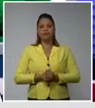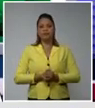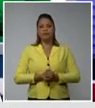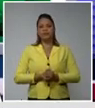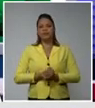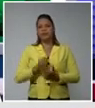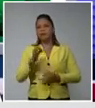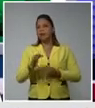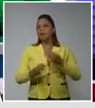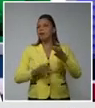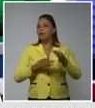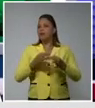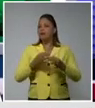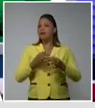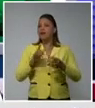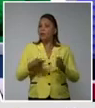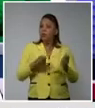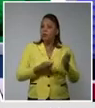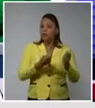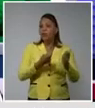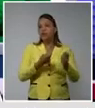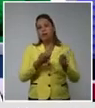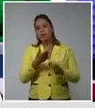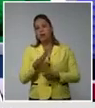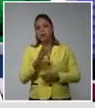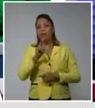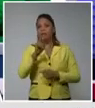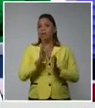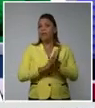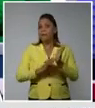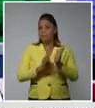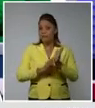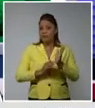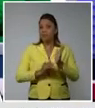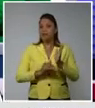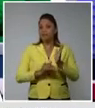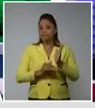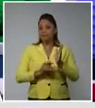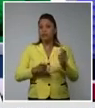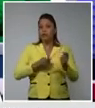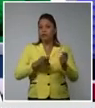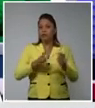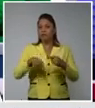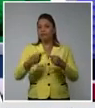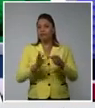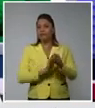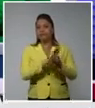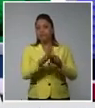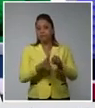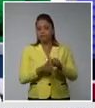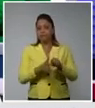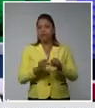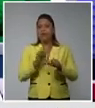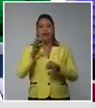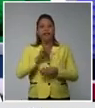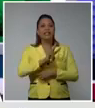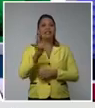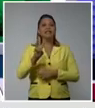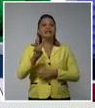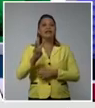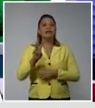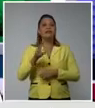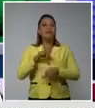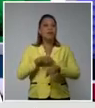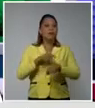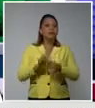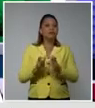Estamos enfrentando ya hace 2 meses el tercer incremento que hemos tenido en